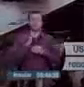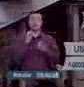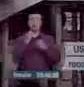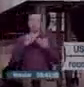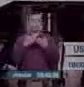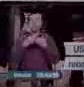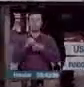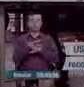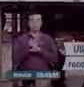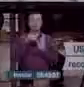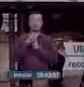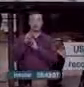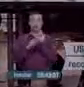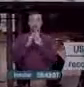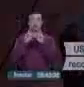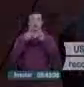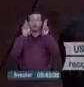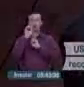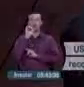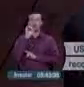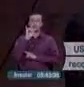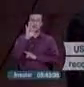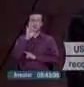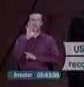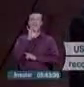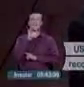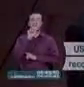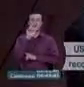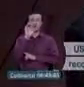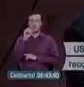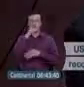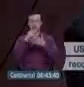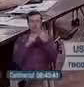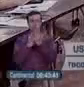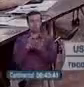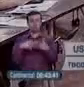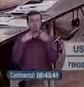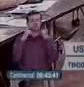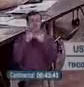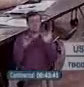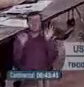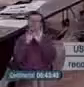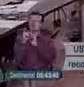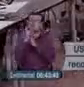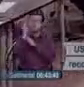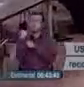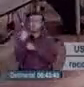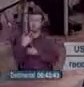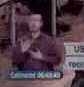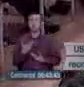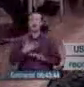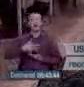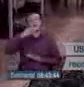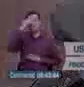de SEMPLADES, Banco Mundial, ONU, OIT, FAO, entre otros que lo integran, advierte la necesidad de asumir este hecho como